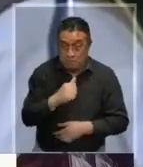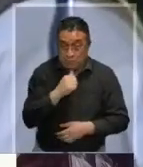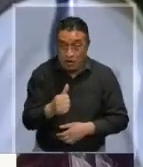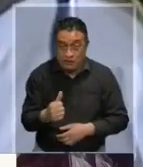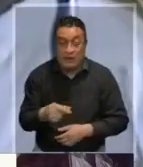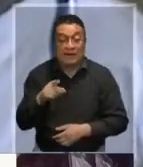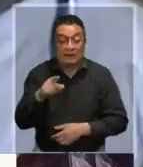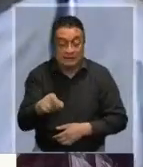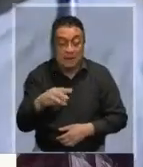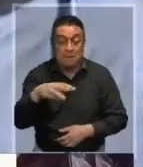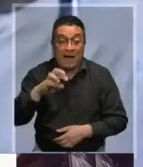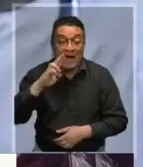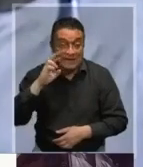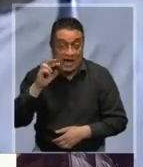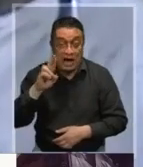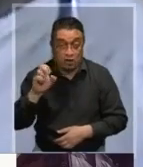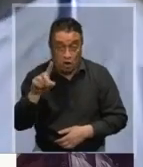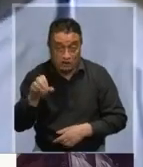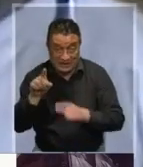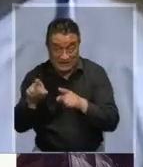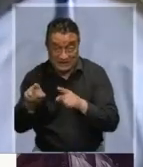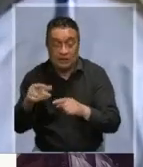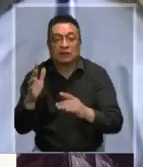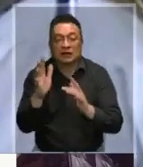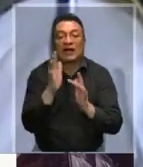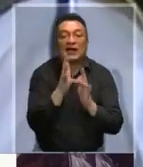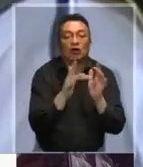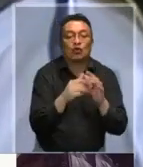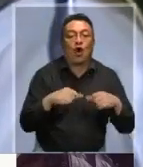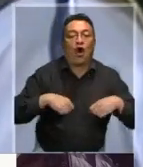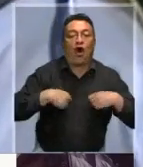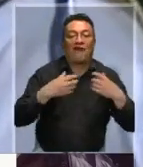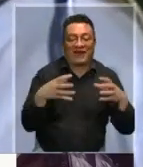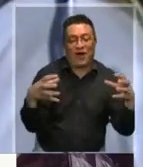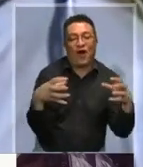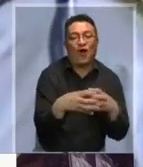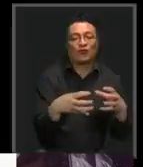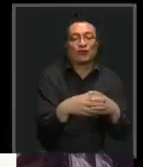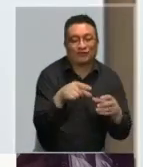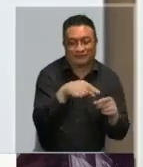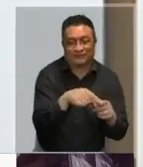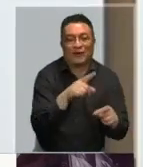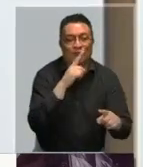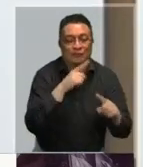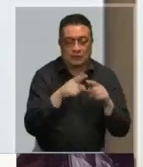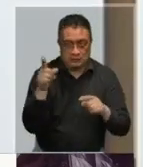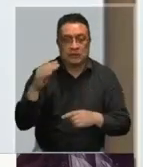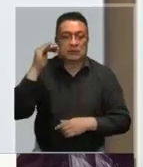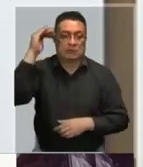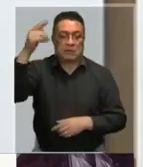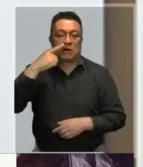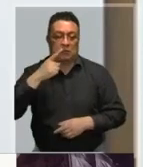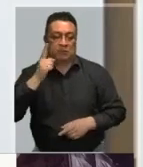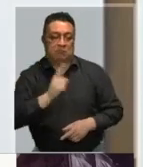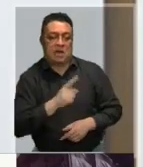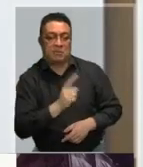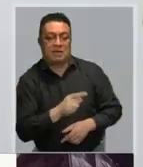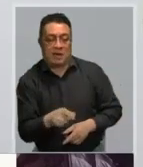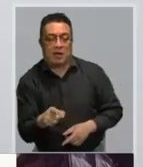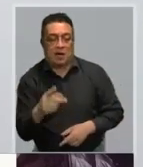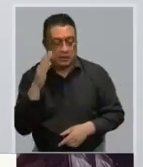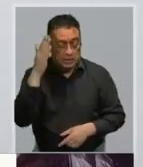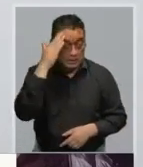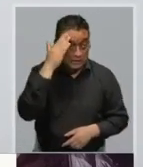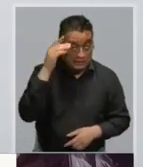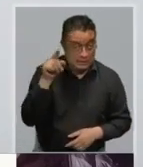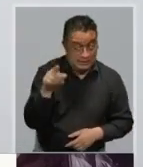allí María Rosa formaba parte de Jesús joven una agrupación liderada por Eduardo Barrera Recuerda que durante